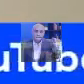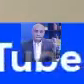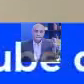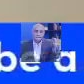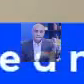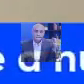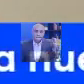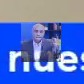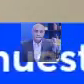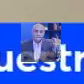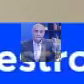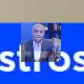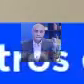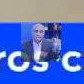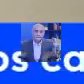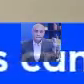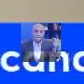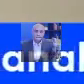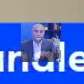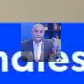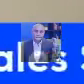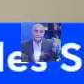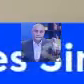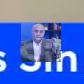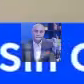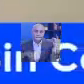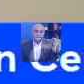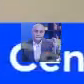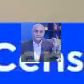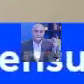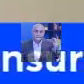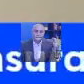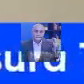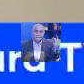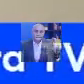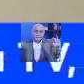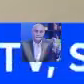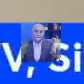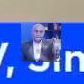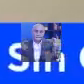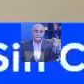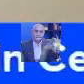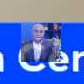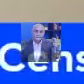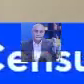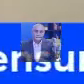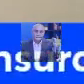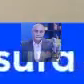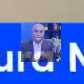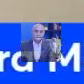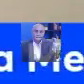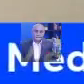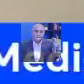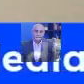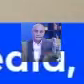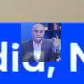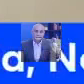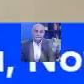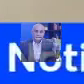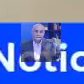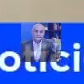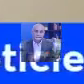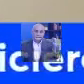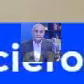extraerles recursos que se destinen al sistema metro. Y la pregunta hacia los alcaldes de la oposición es, ¿cuánto destinan los